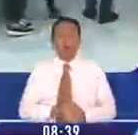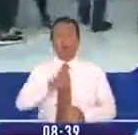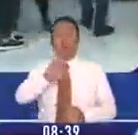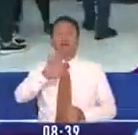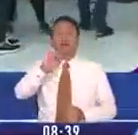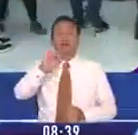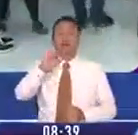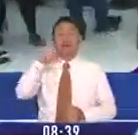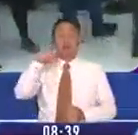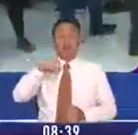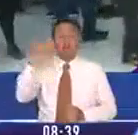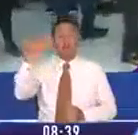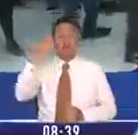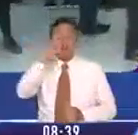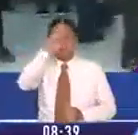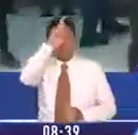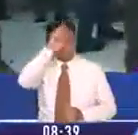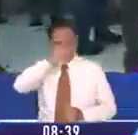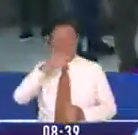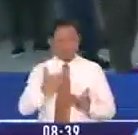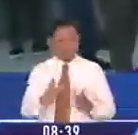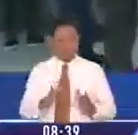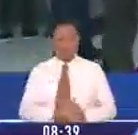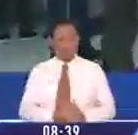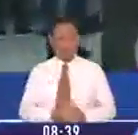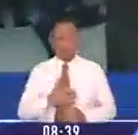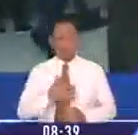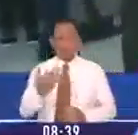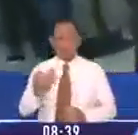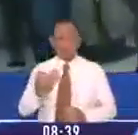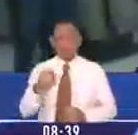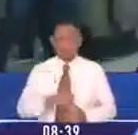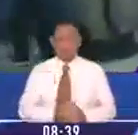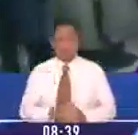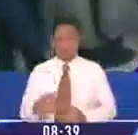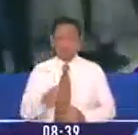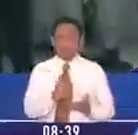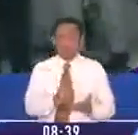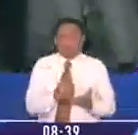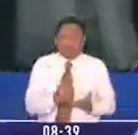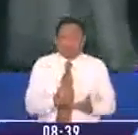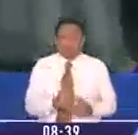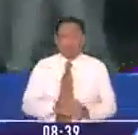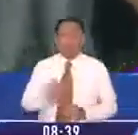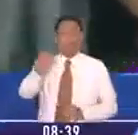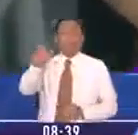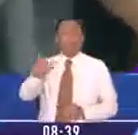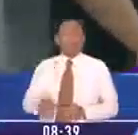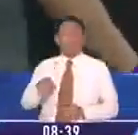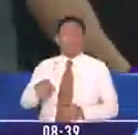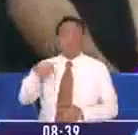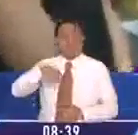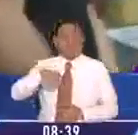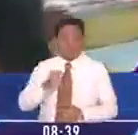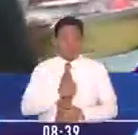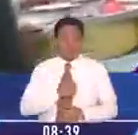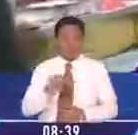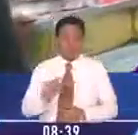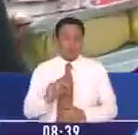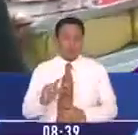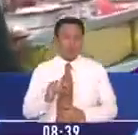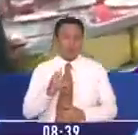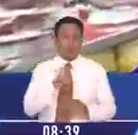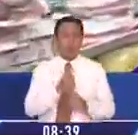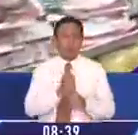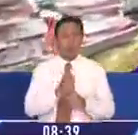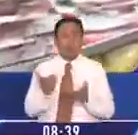Rumiñahui, lo hemos logrado, porque estamos seguros de que es una persona del pueblo y para eso nos está dando